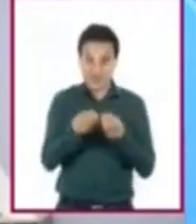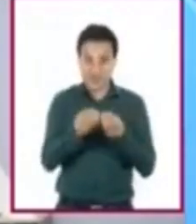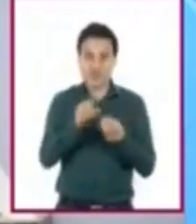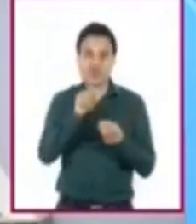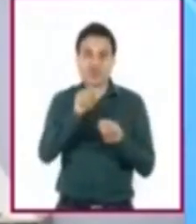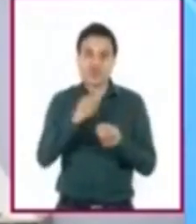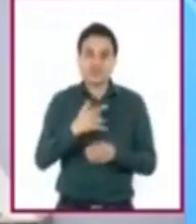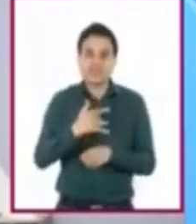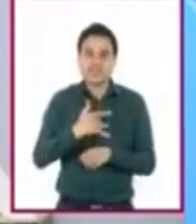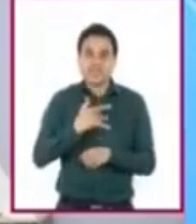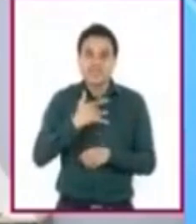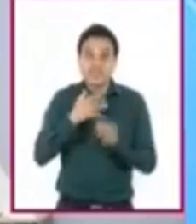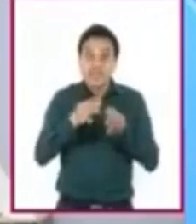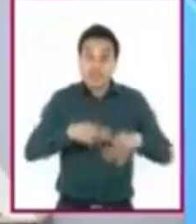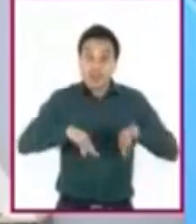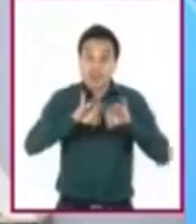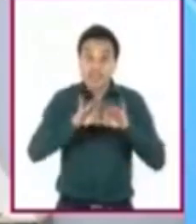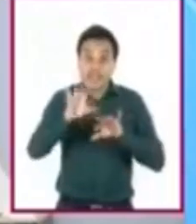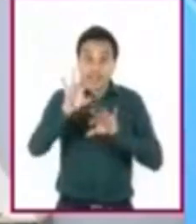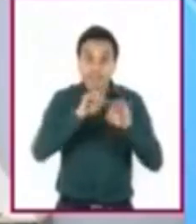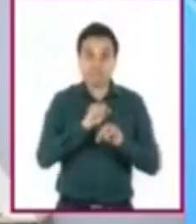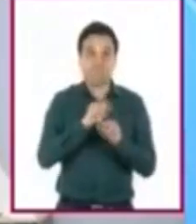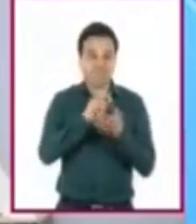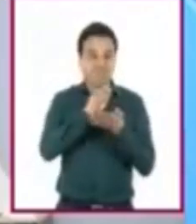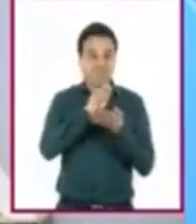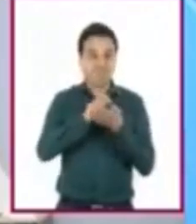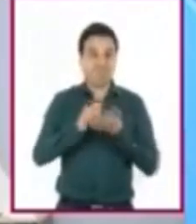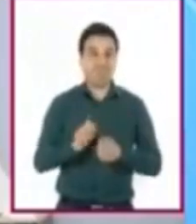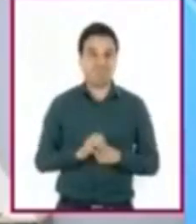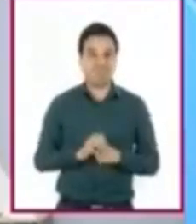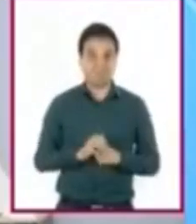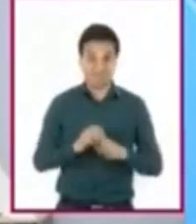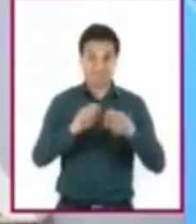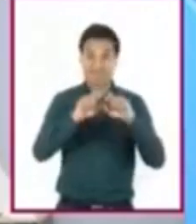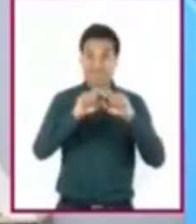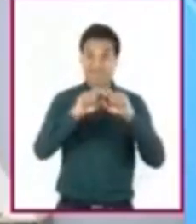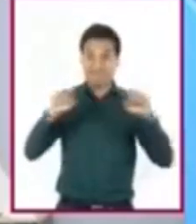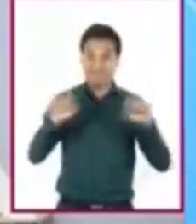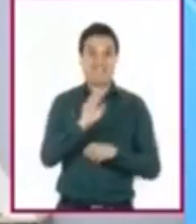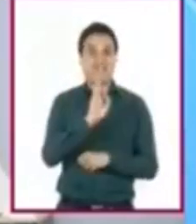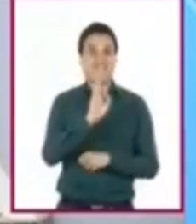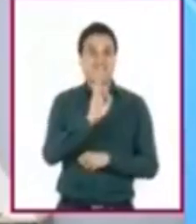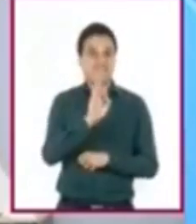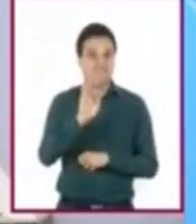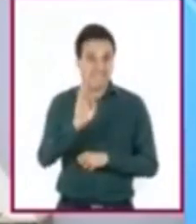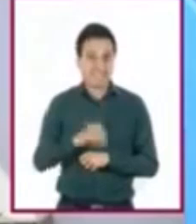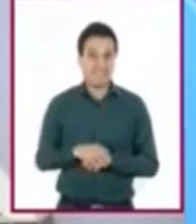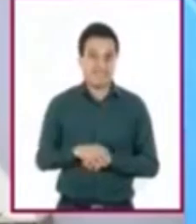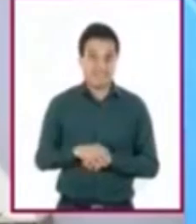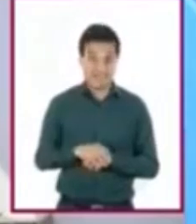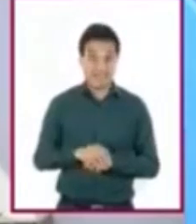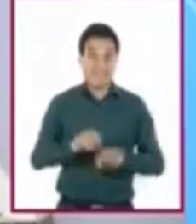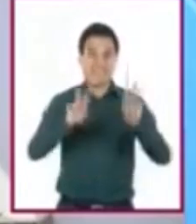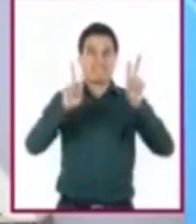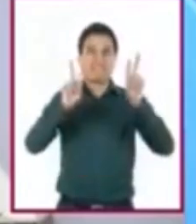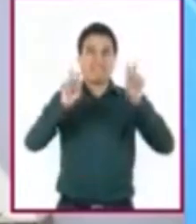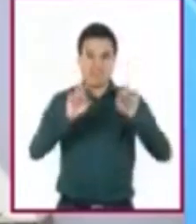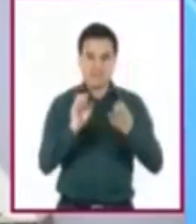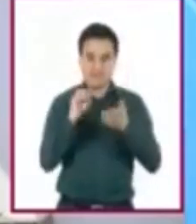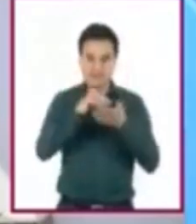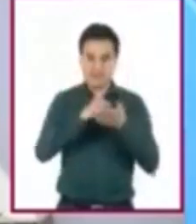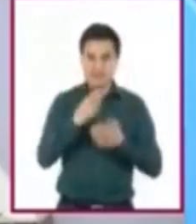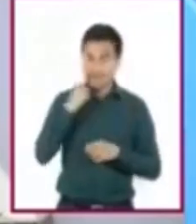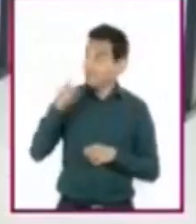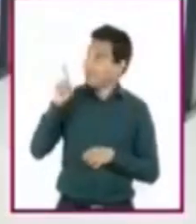consideres necesario. Escribe en la parte de arriba de tu hoja la fecha y el título del programa, las diversas versiones de la